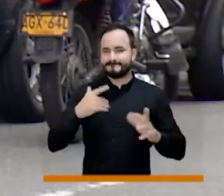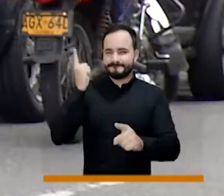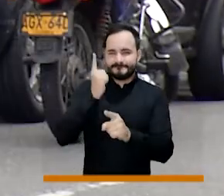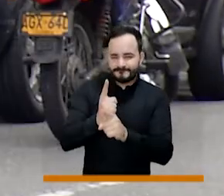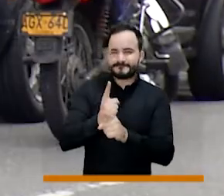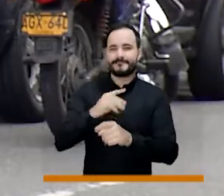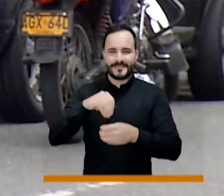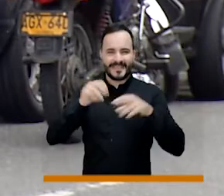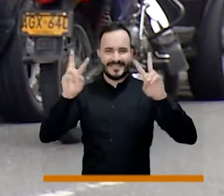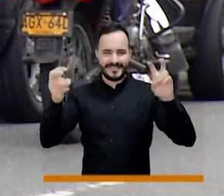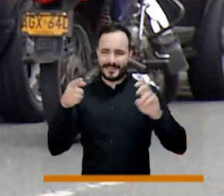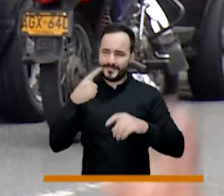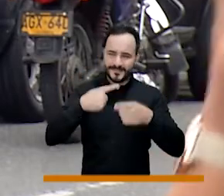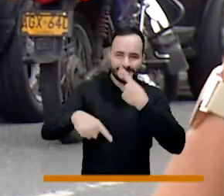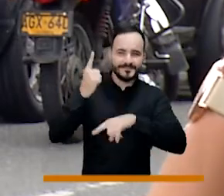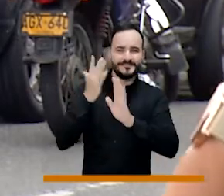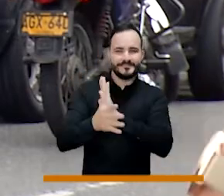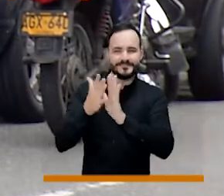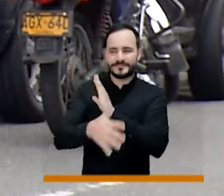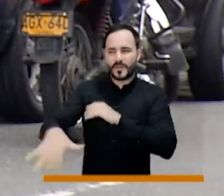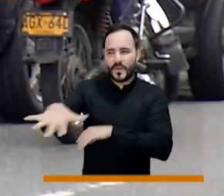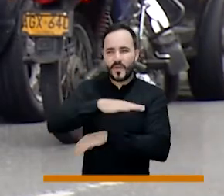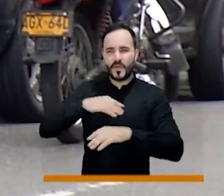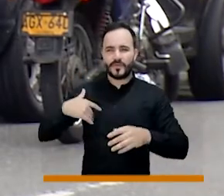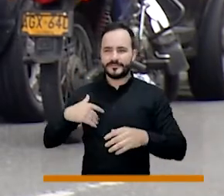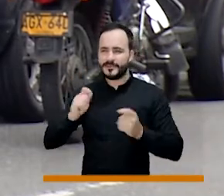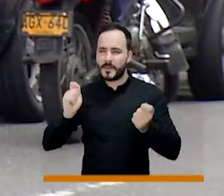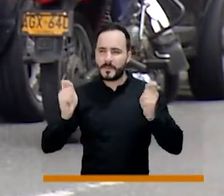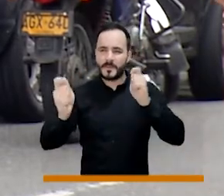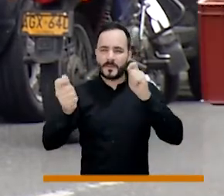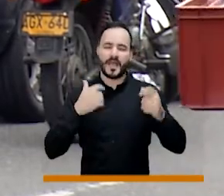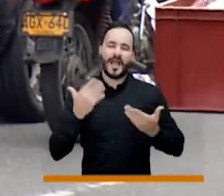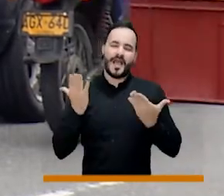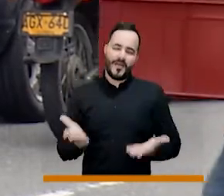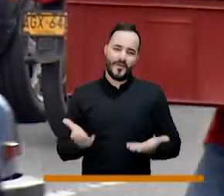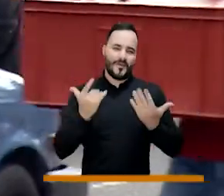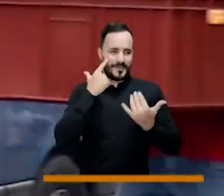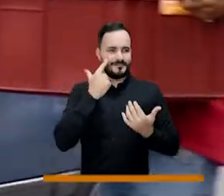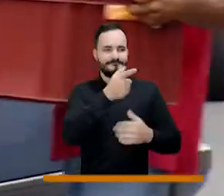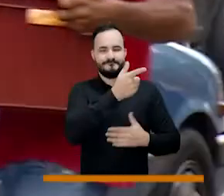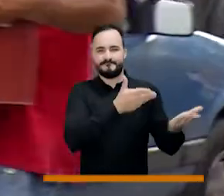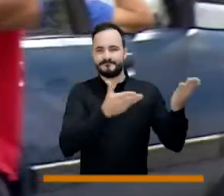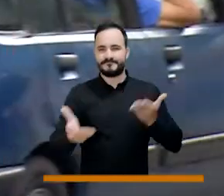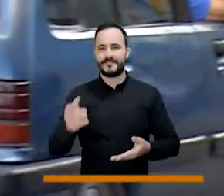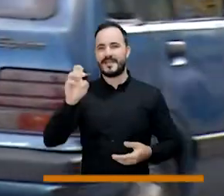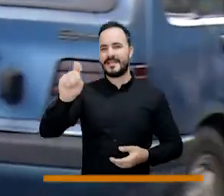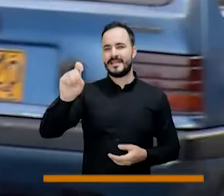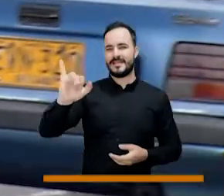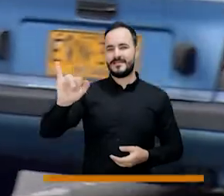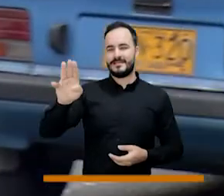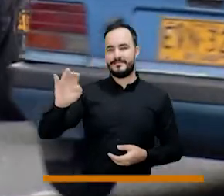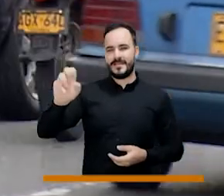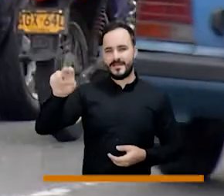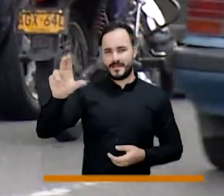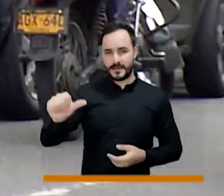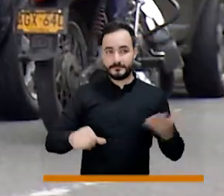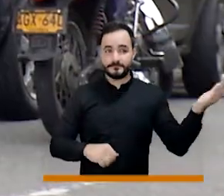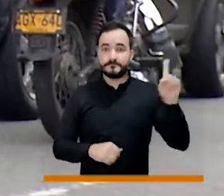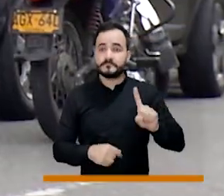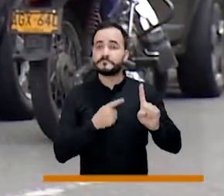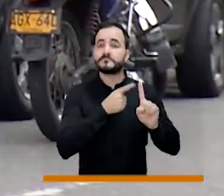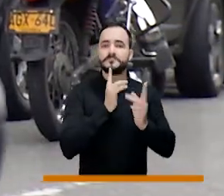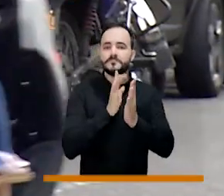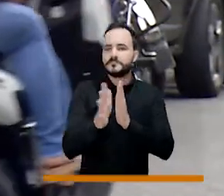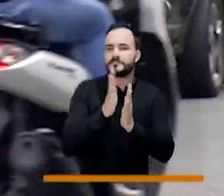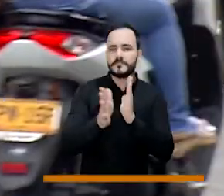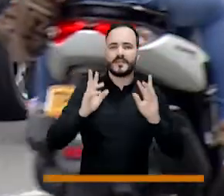esos procesos que se hacen desde la base, desde la ciudadanía, hoy nos acompaña Jimena Restrepo. Jimena Restrepo, para